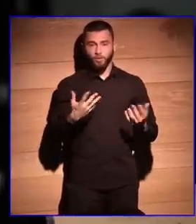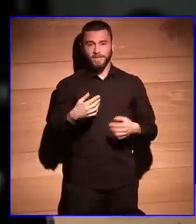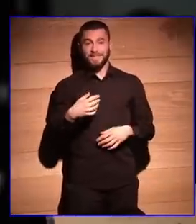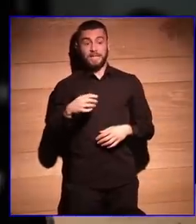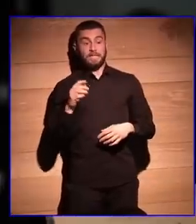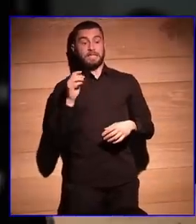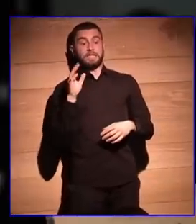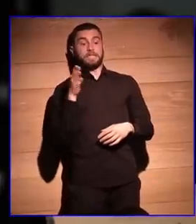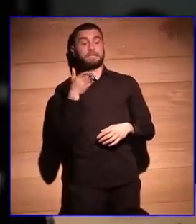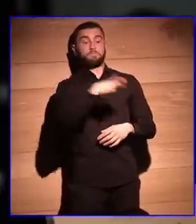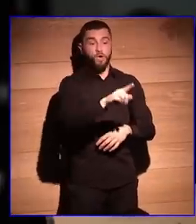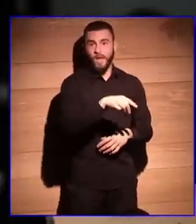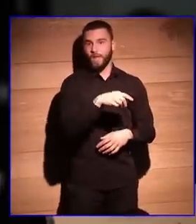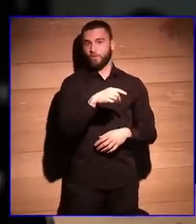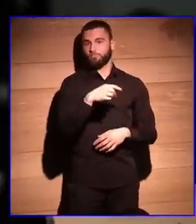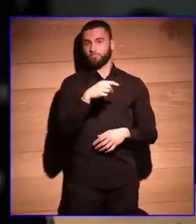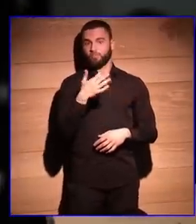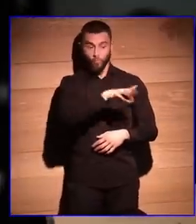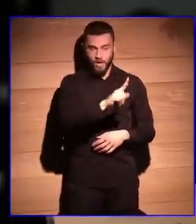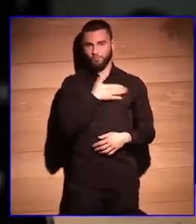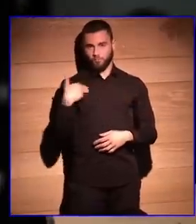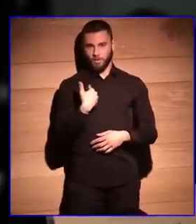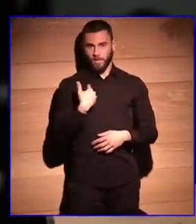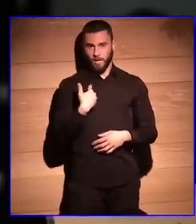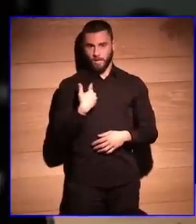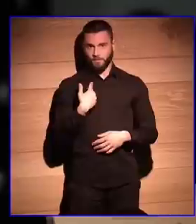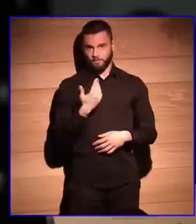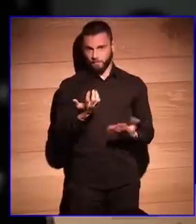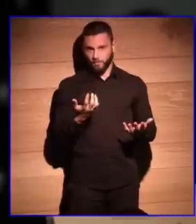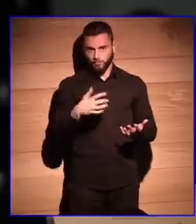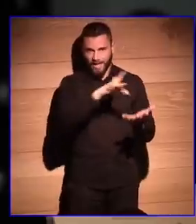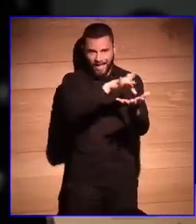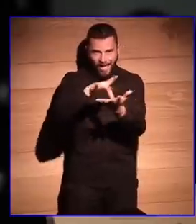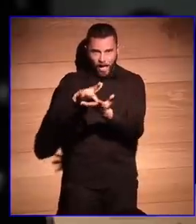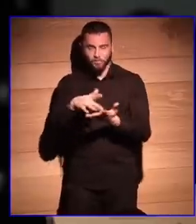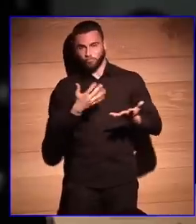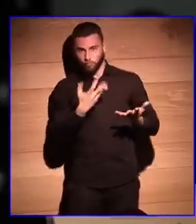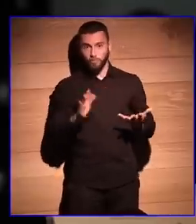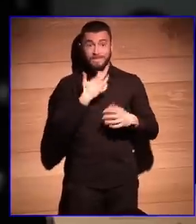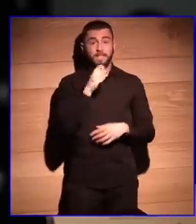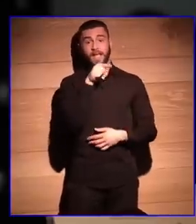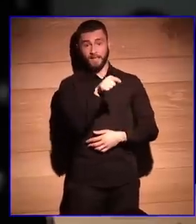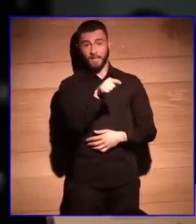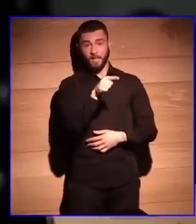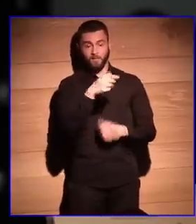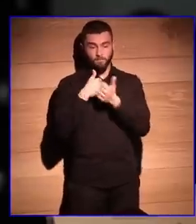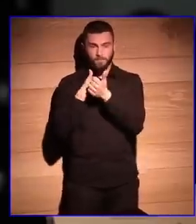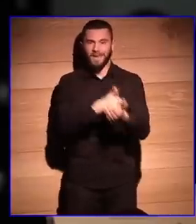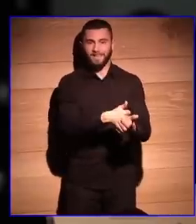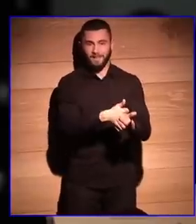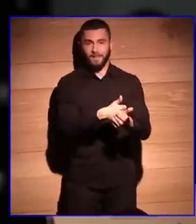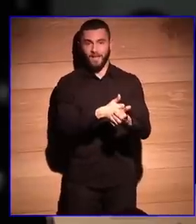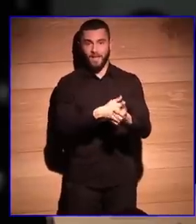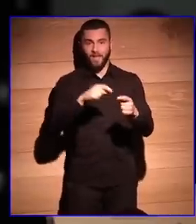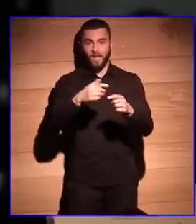cacen, aunque moralmente reprobarías en abstracto cualquiera de sus actos. Pero del mismo modo que si a ti te persiguieran después de haber cometido